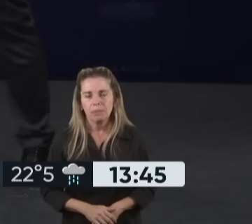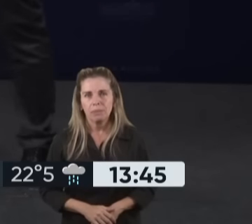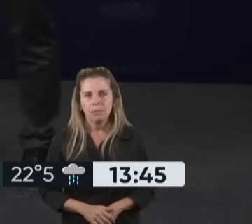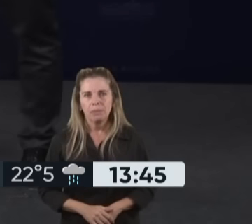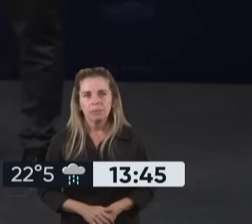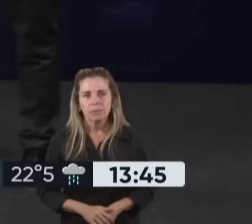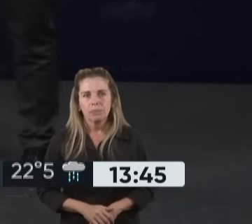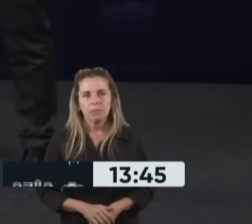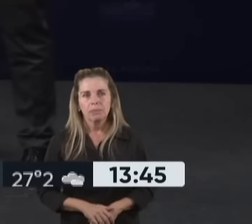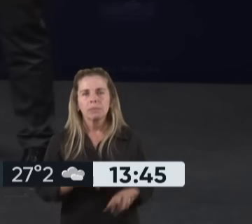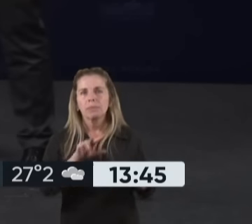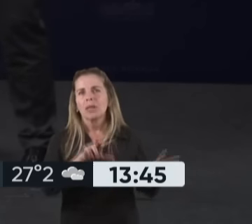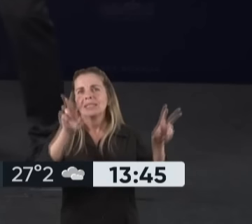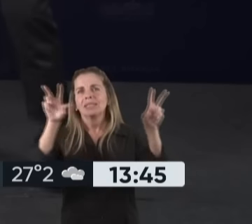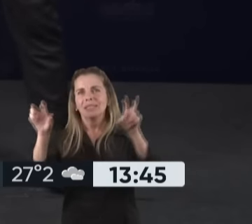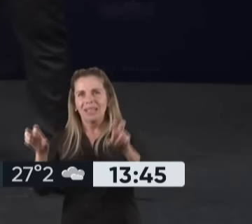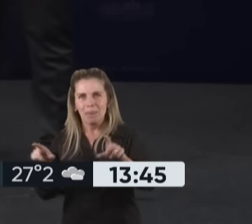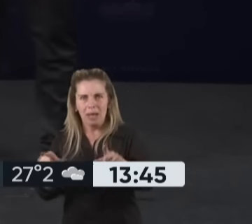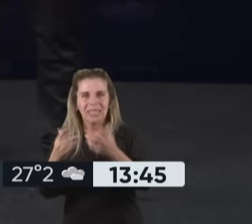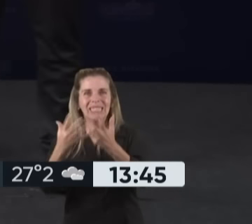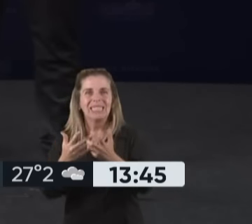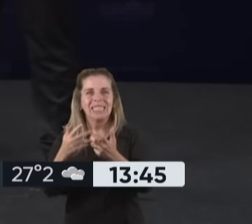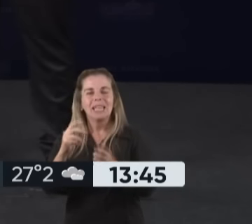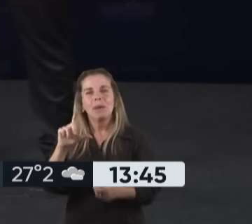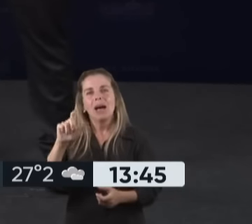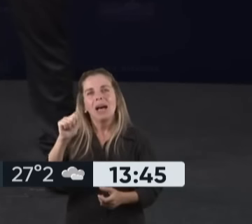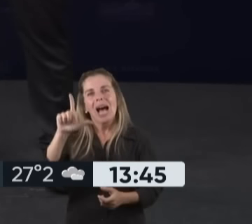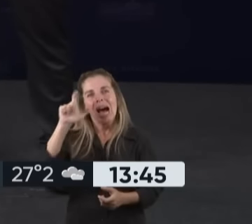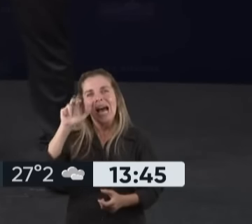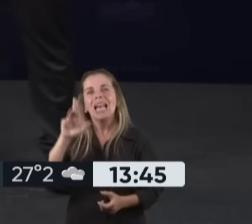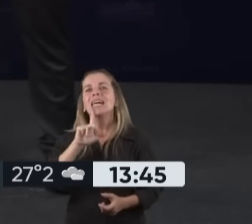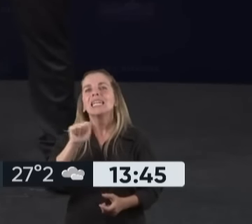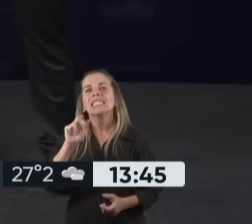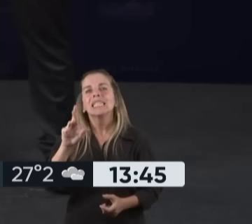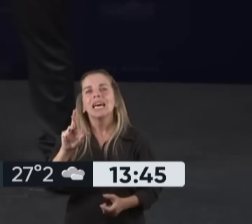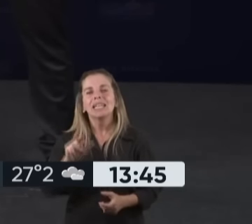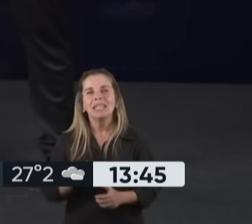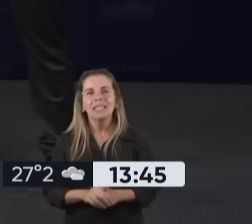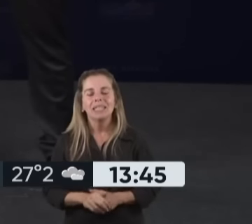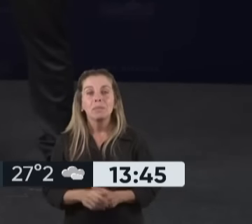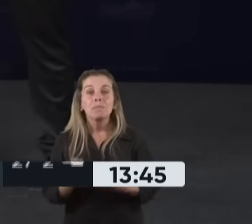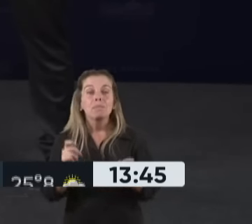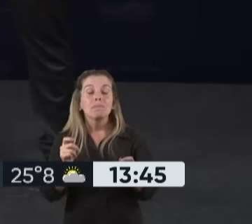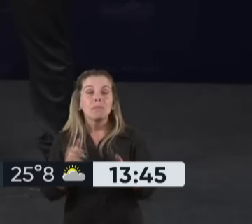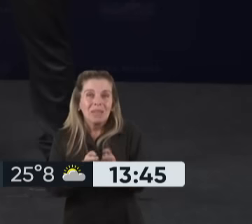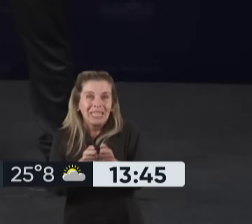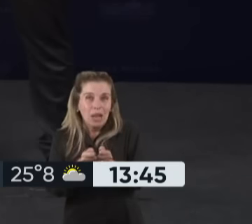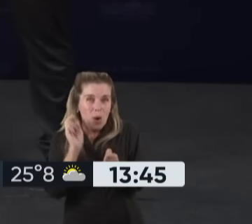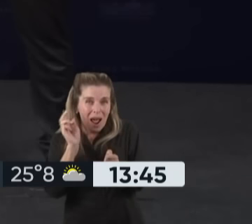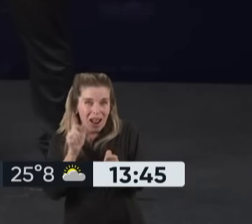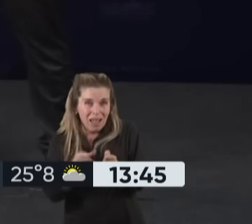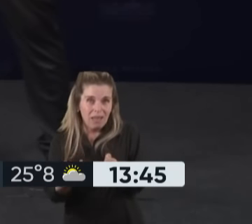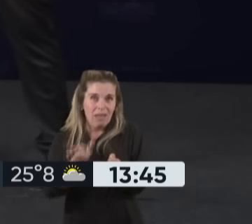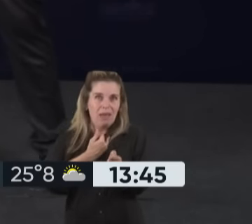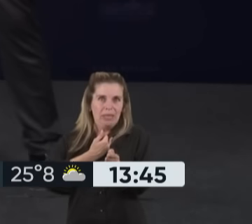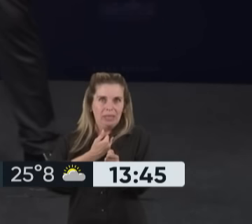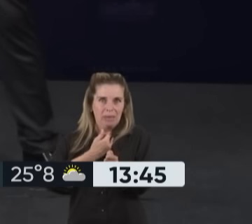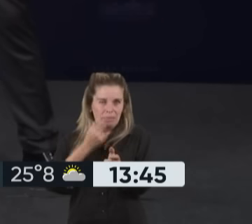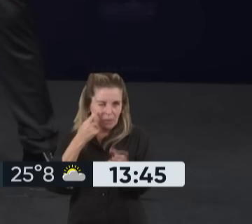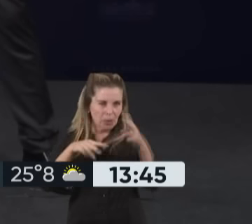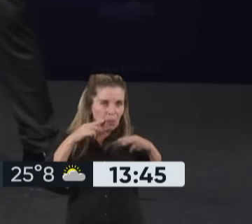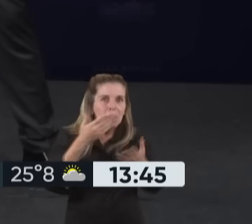Bueno, ahora les voy a hablar del sistema Alertar. Ahora tengo los papeles mezclados de nuevo, pero ya los voy a encontrar. Acá